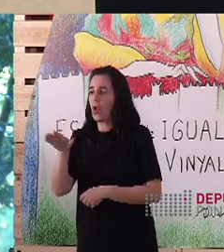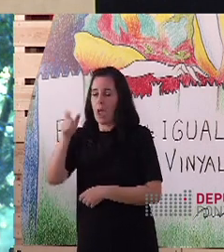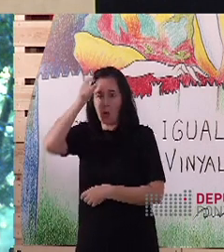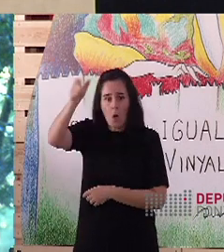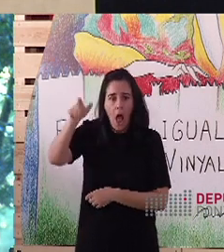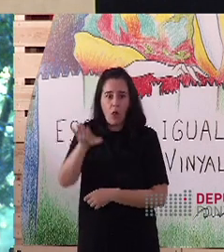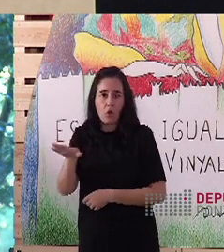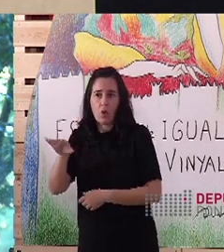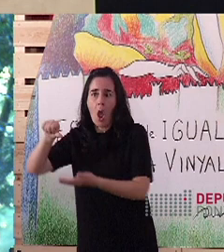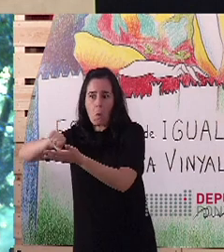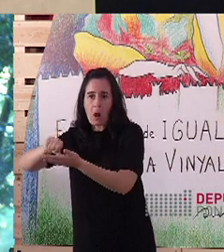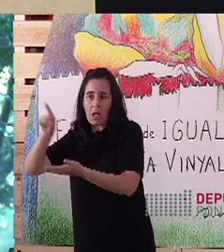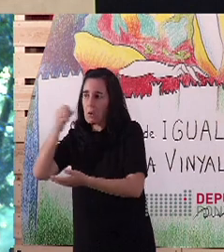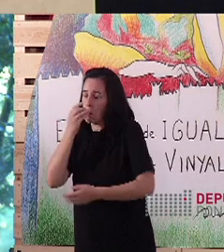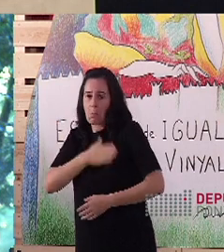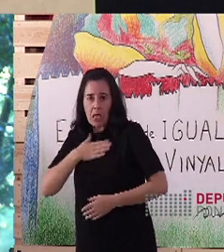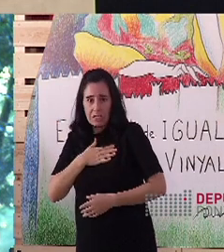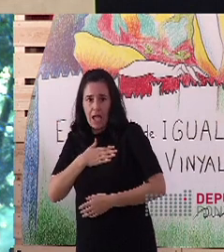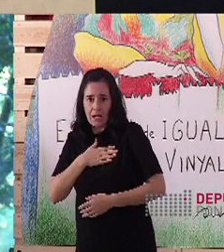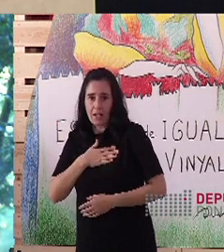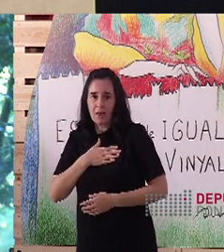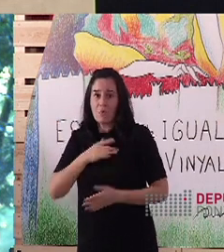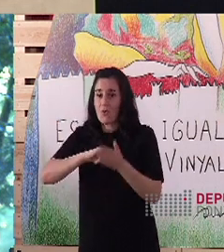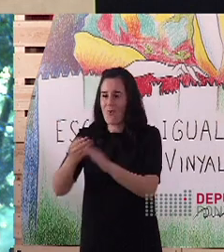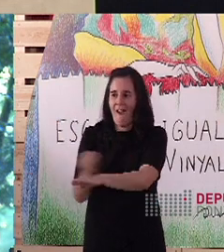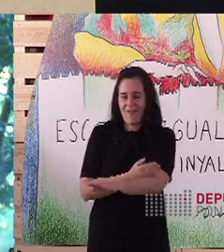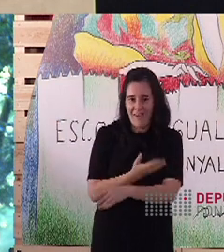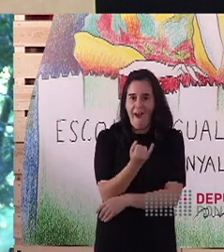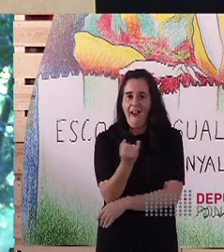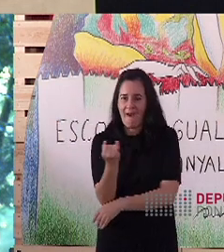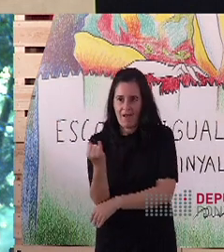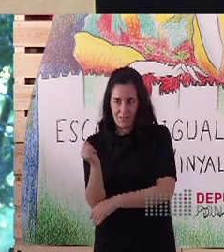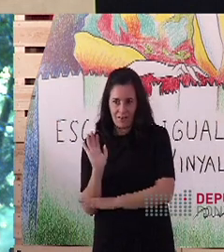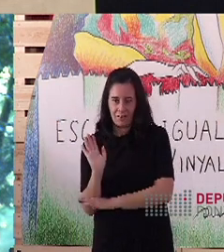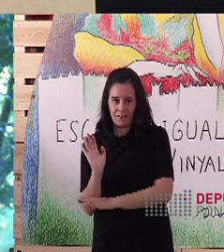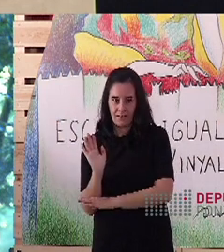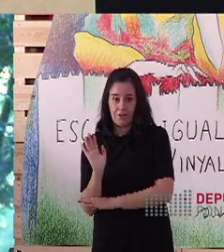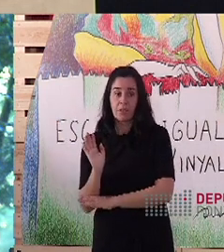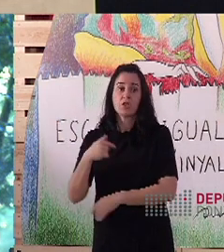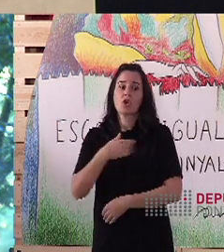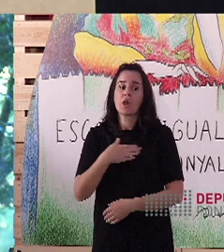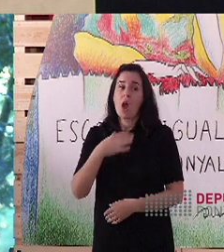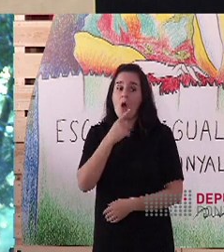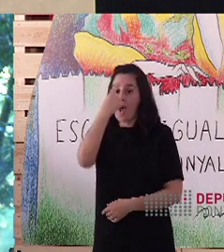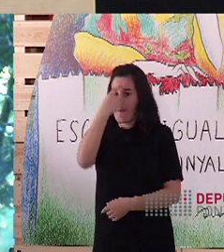urbanos para hacer esta operación. Y yo quiero dejaros